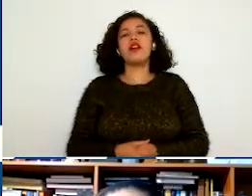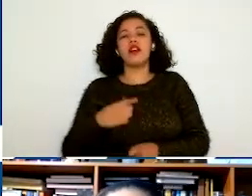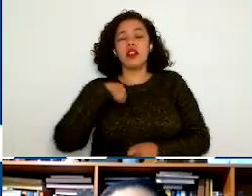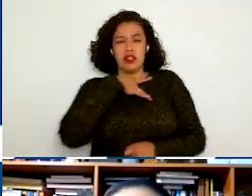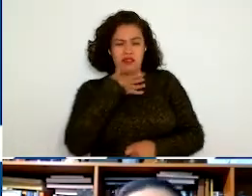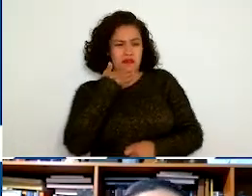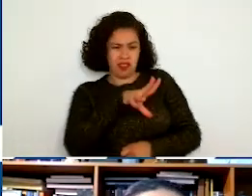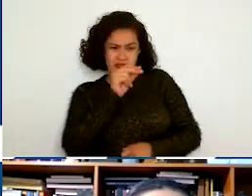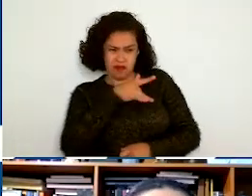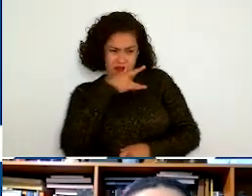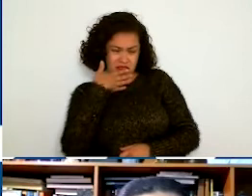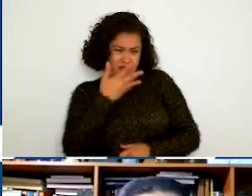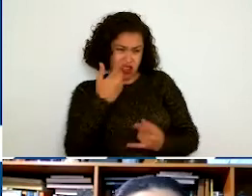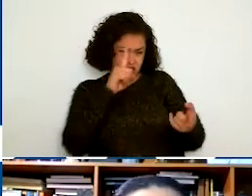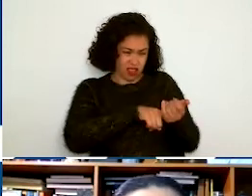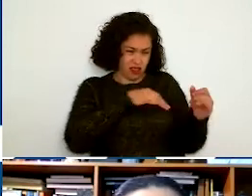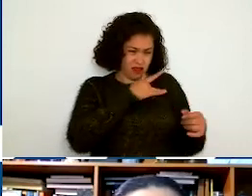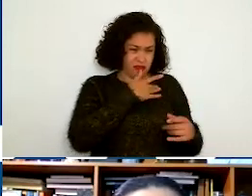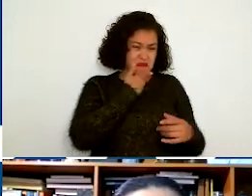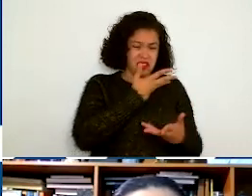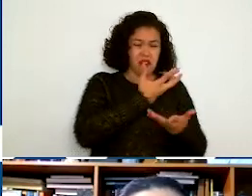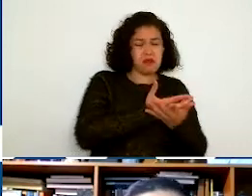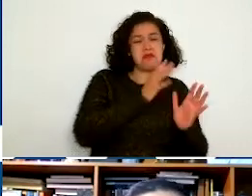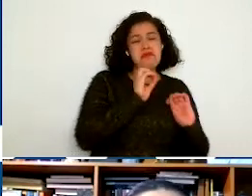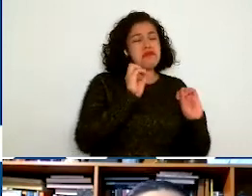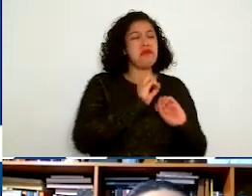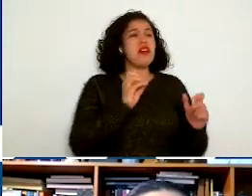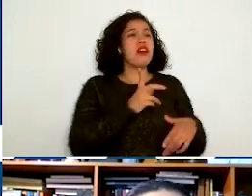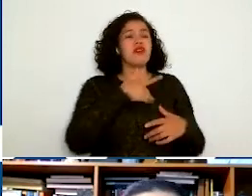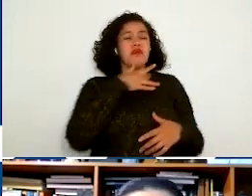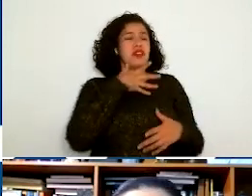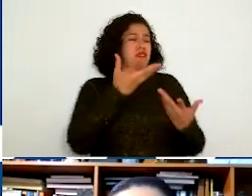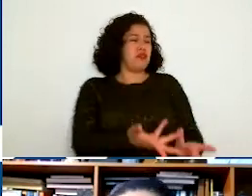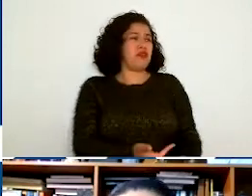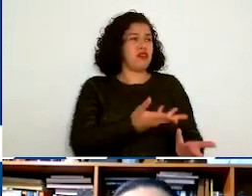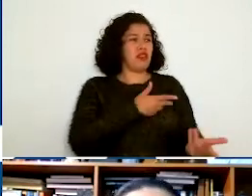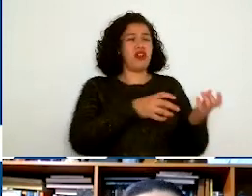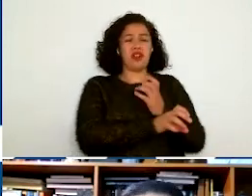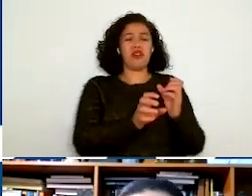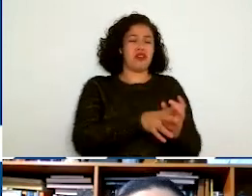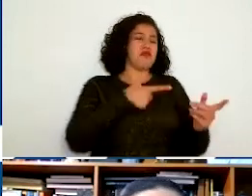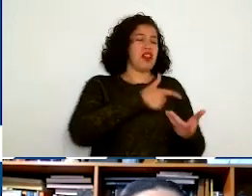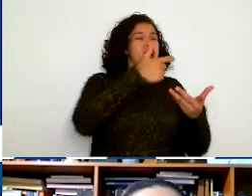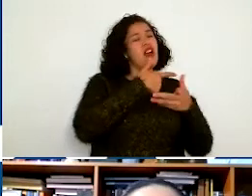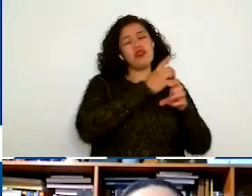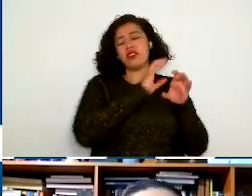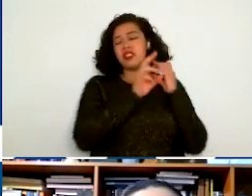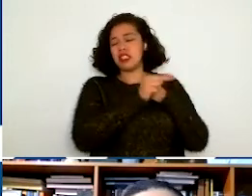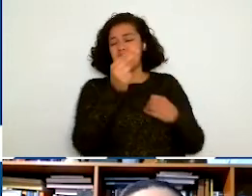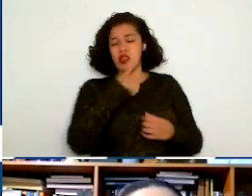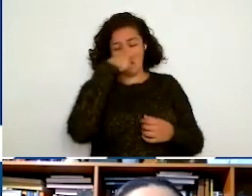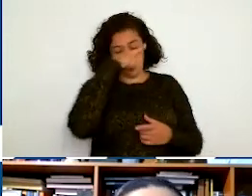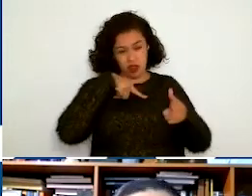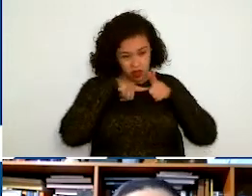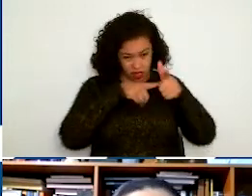siento bien y a gusto en la institución en la que estoy, ¿no? Si no siento que no me están dando los elementos, los recursos necesarios para